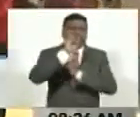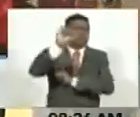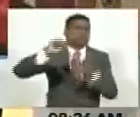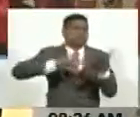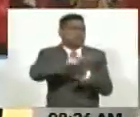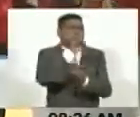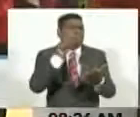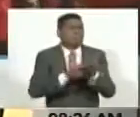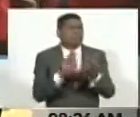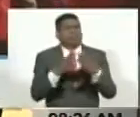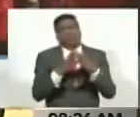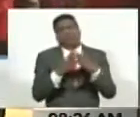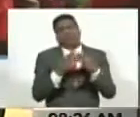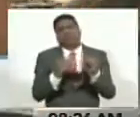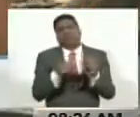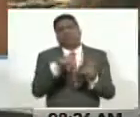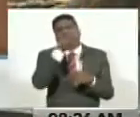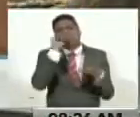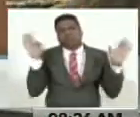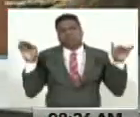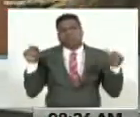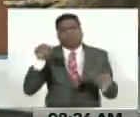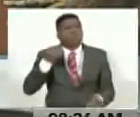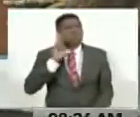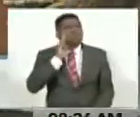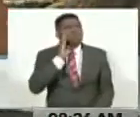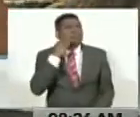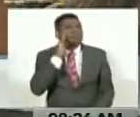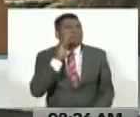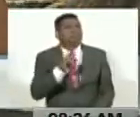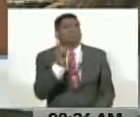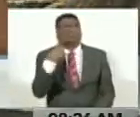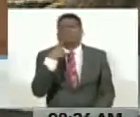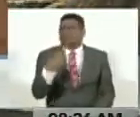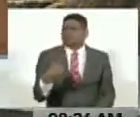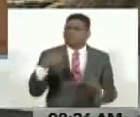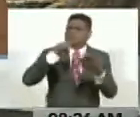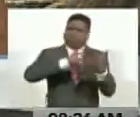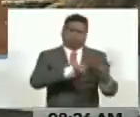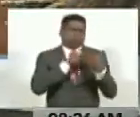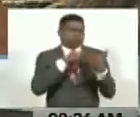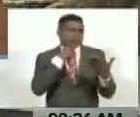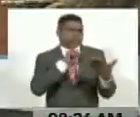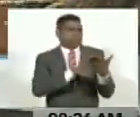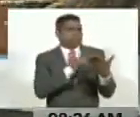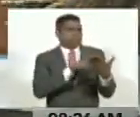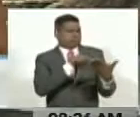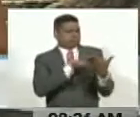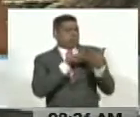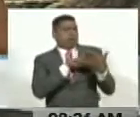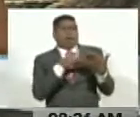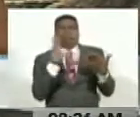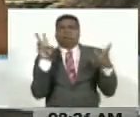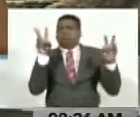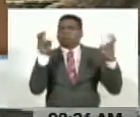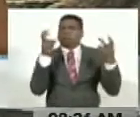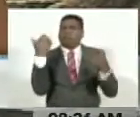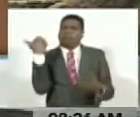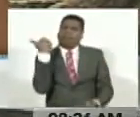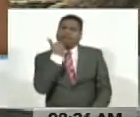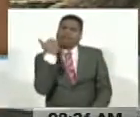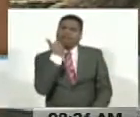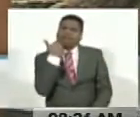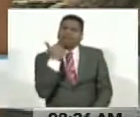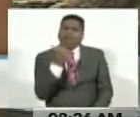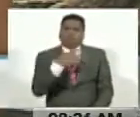de opinión generada en las redes sociales. No se dejen llevar por comentarios malsanos, que no dejen que conviertan el tema de una enfermedad, de una pequeña